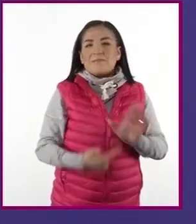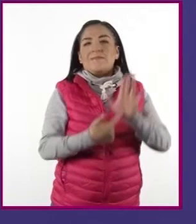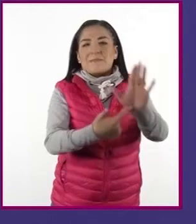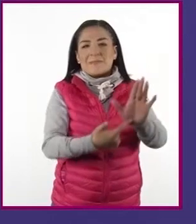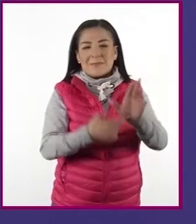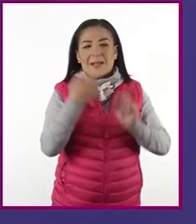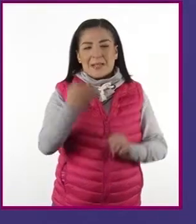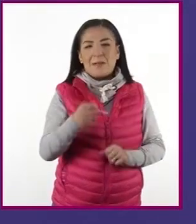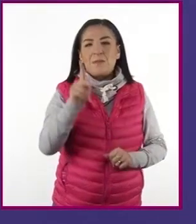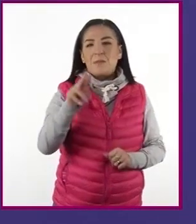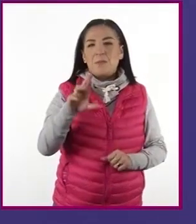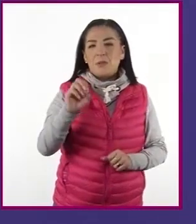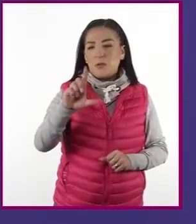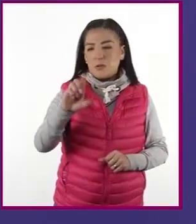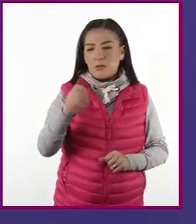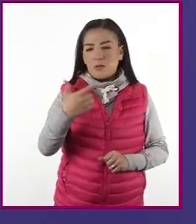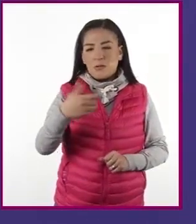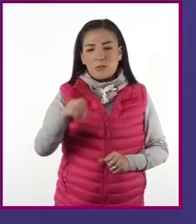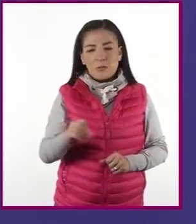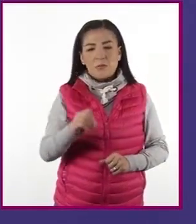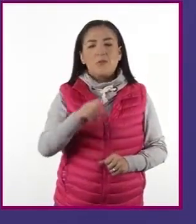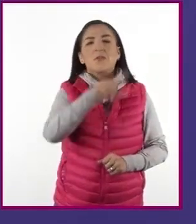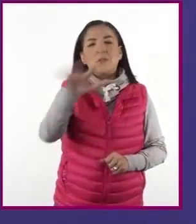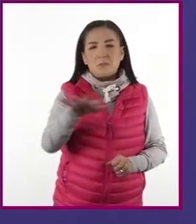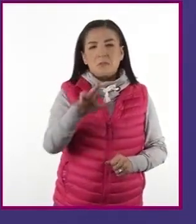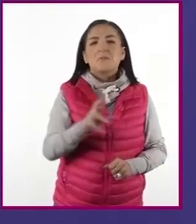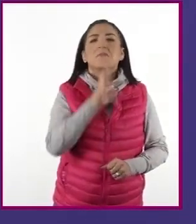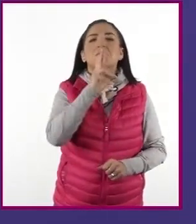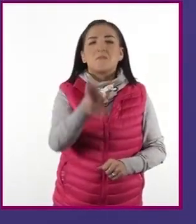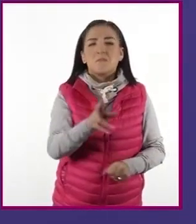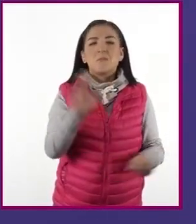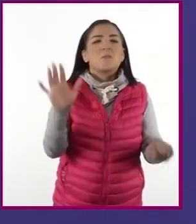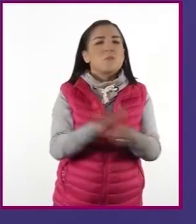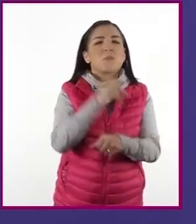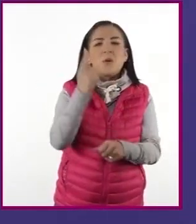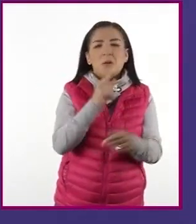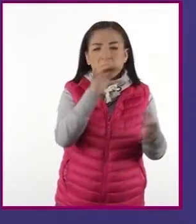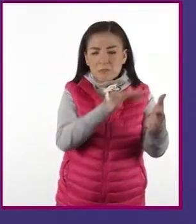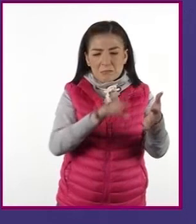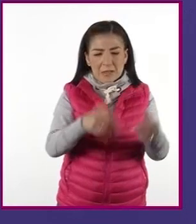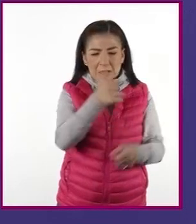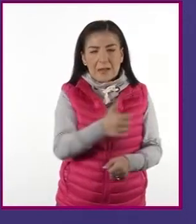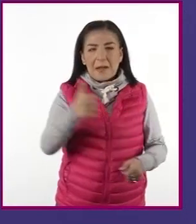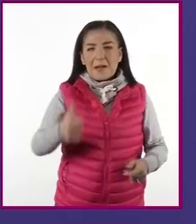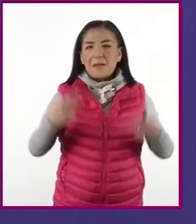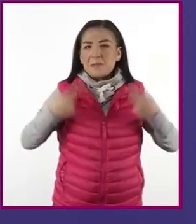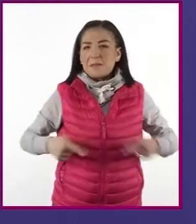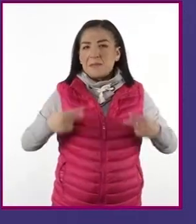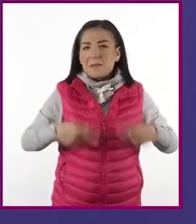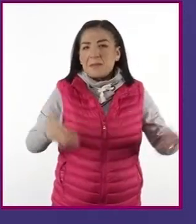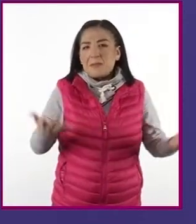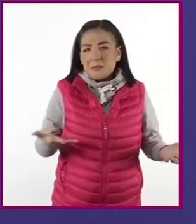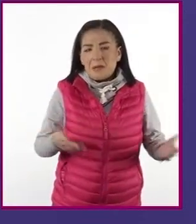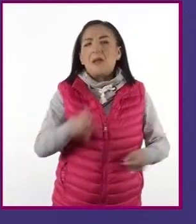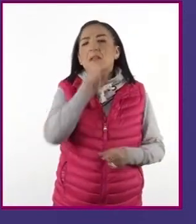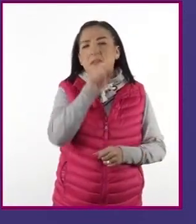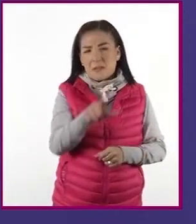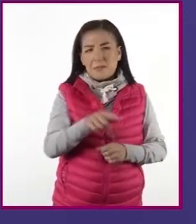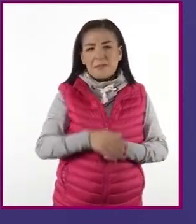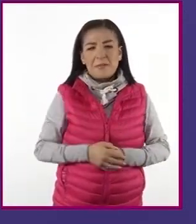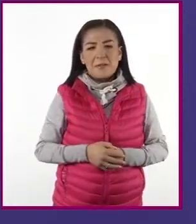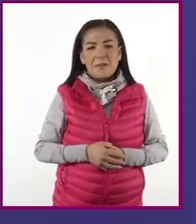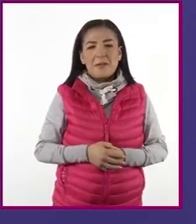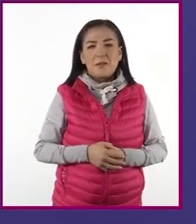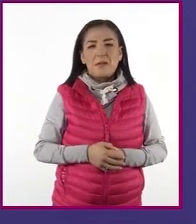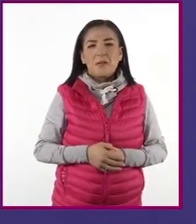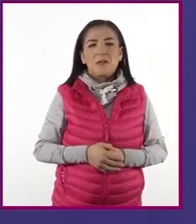respondan por qué lo leería cada participante, o bien qué parte no les